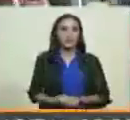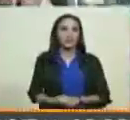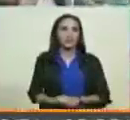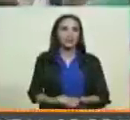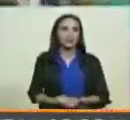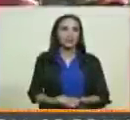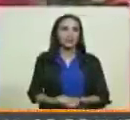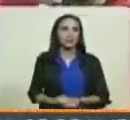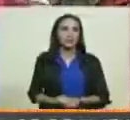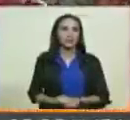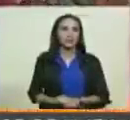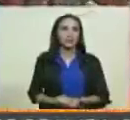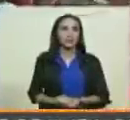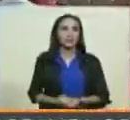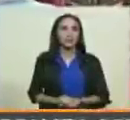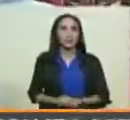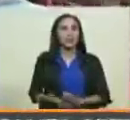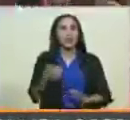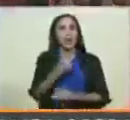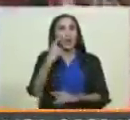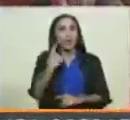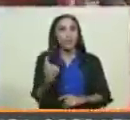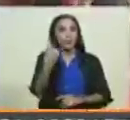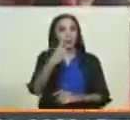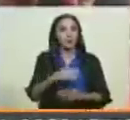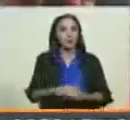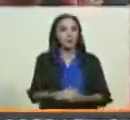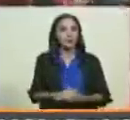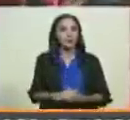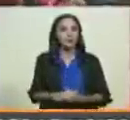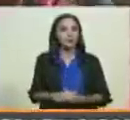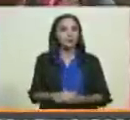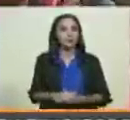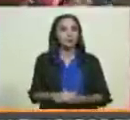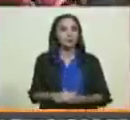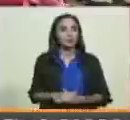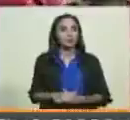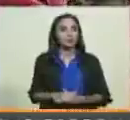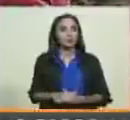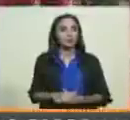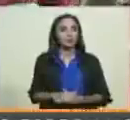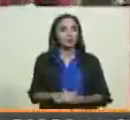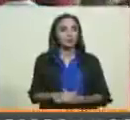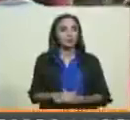Y me presentan el punto de cuenta de inmediato.